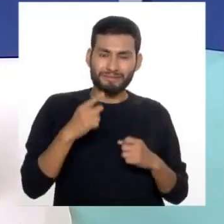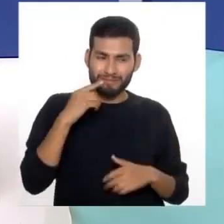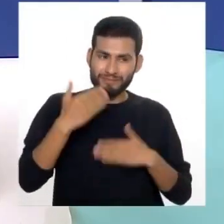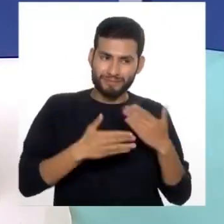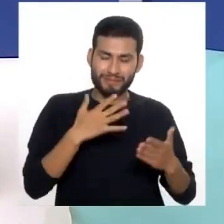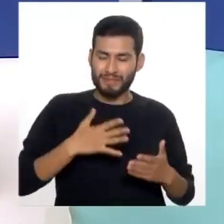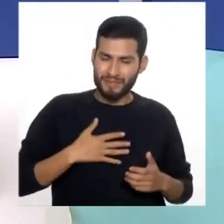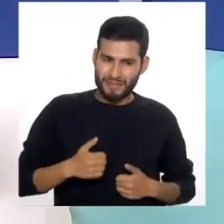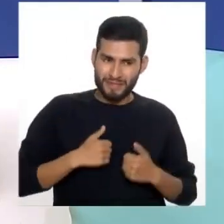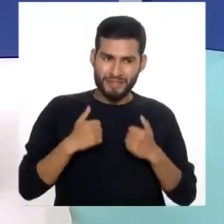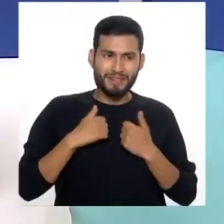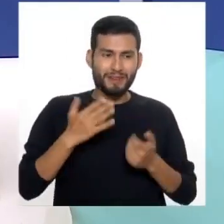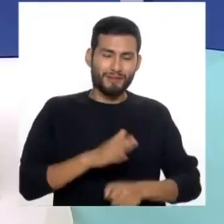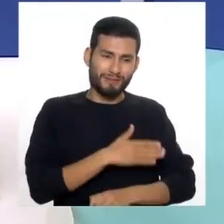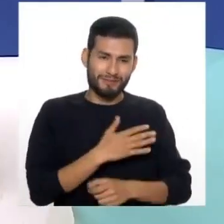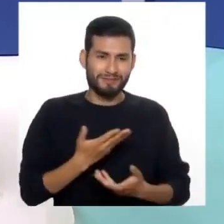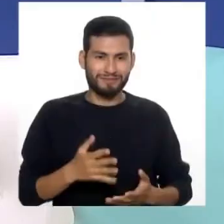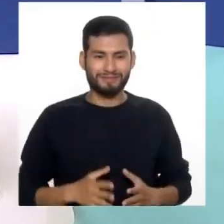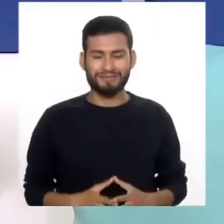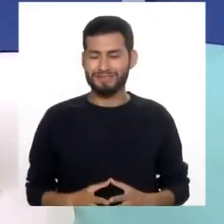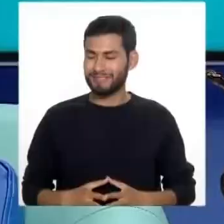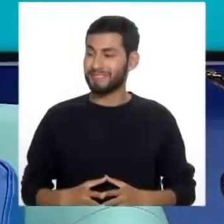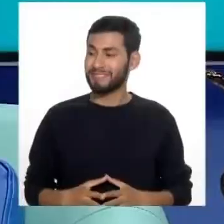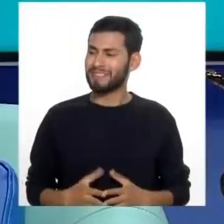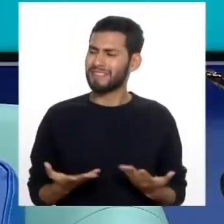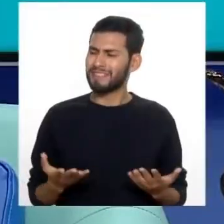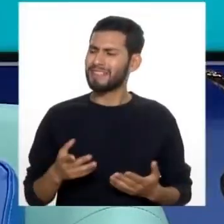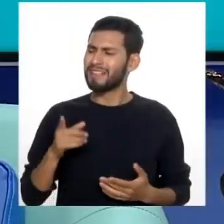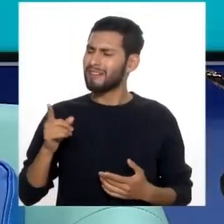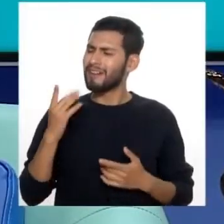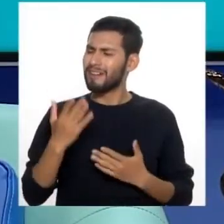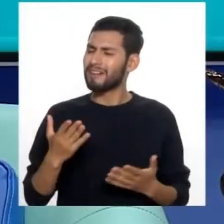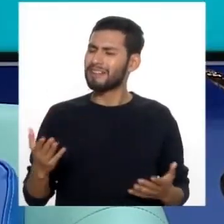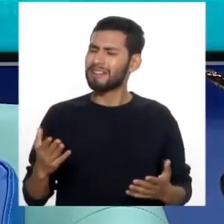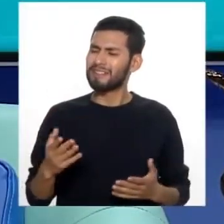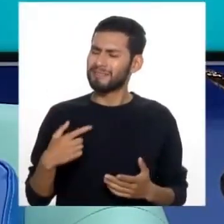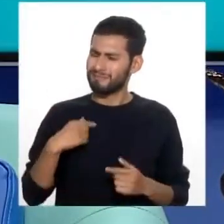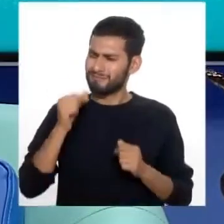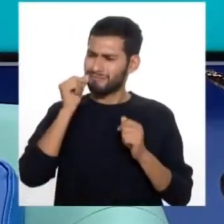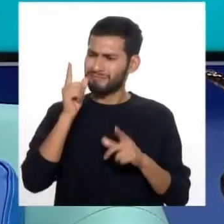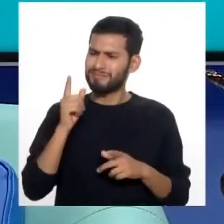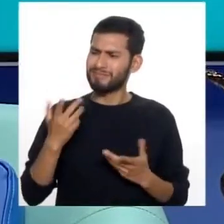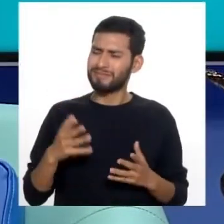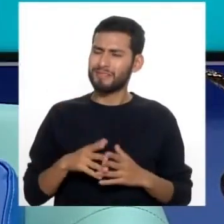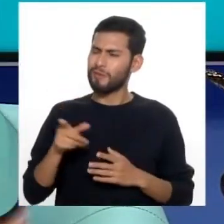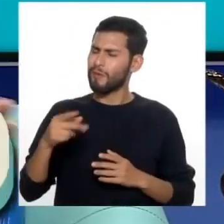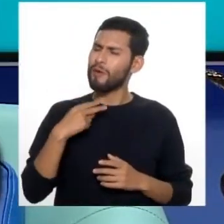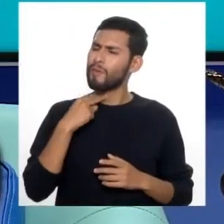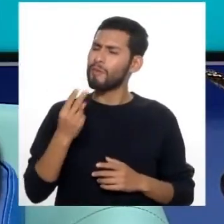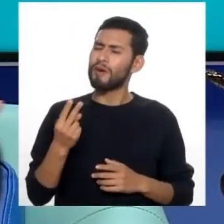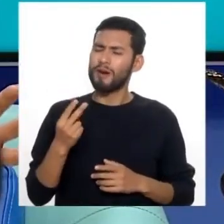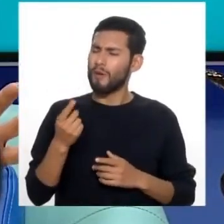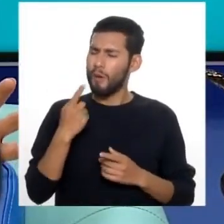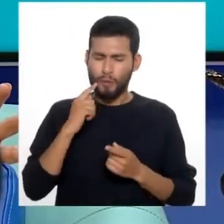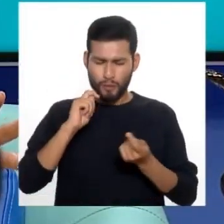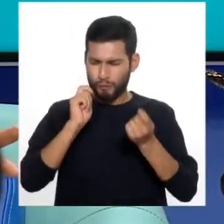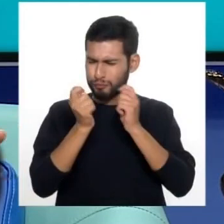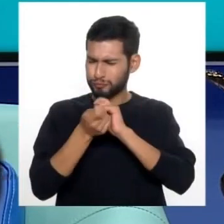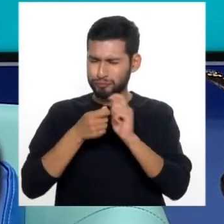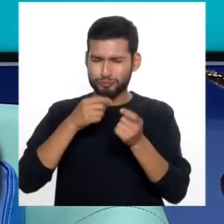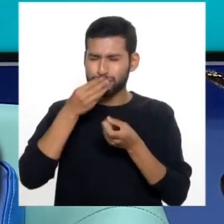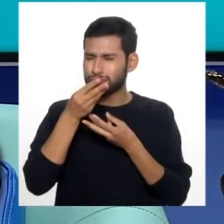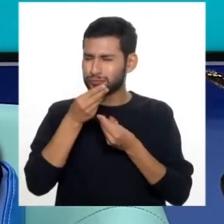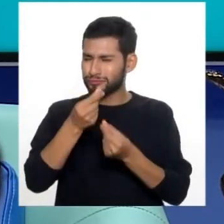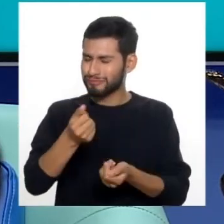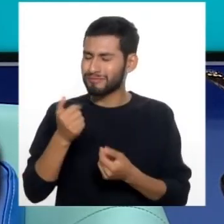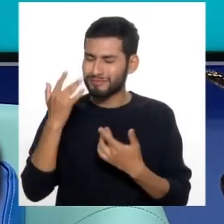cosas en mi vida y en el ámbito musical también, ¿no? Bueno, Kay, una de las cosas que sorprende es que con tu voz haces lo que quieres con las